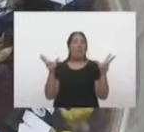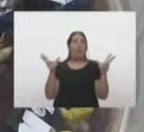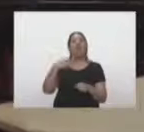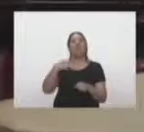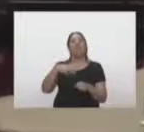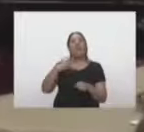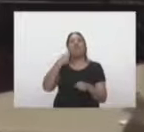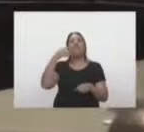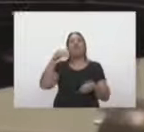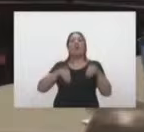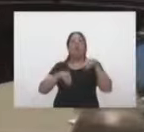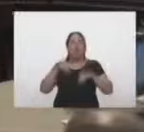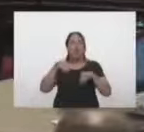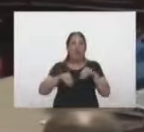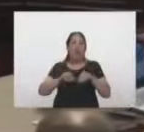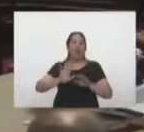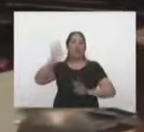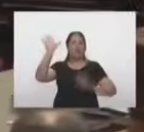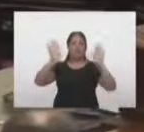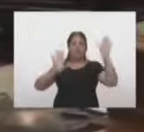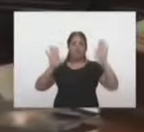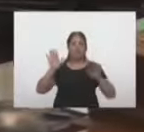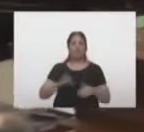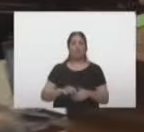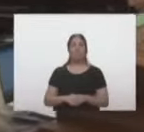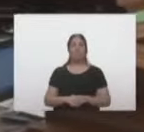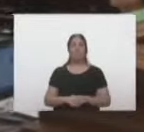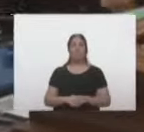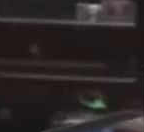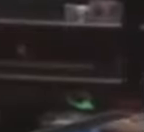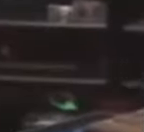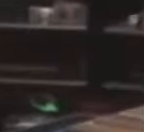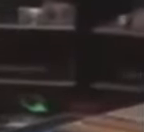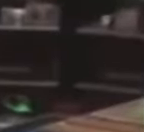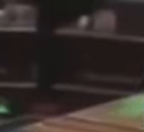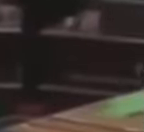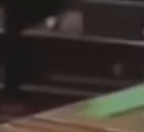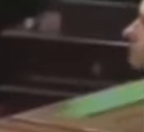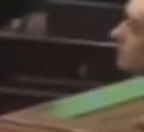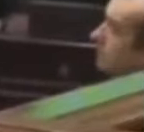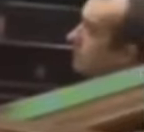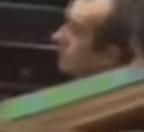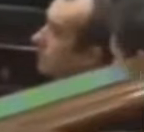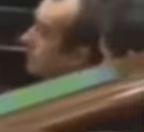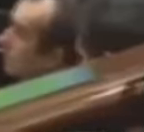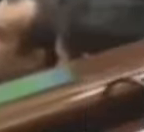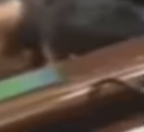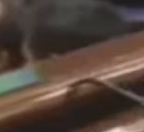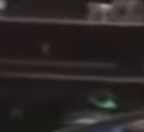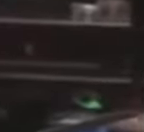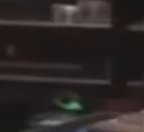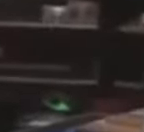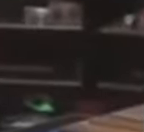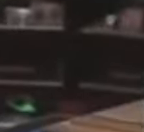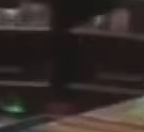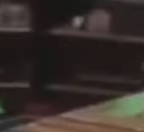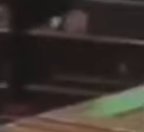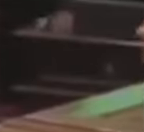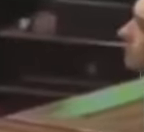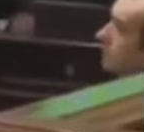circulaba la noche anterior, firmado, están las unidades, 2.000 unidades para acá, 2.500, 1.000, ponele. Sí.